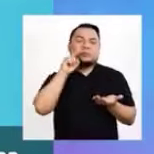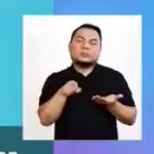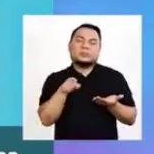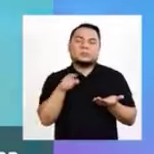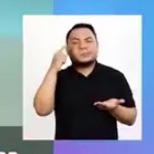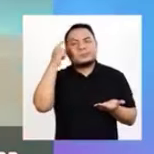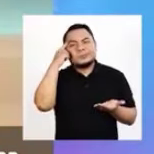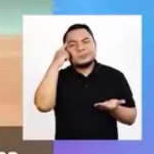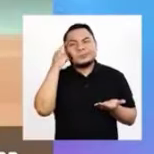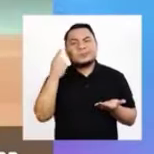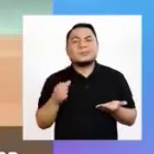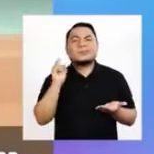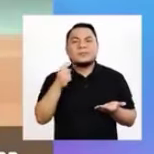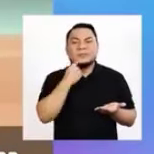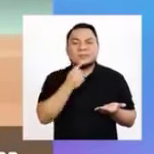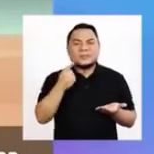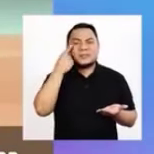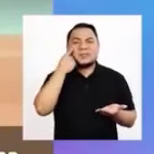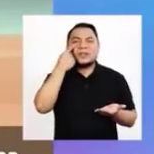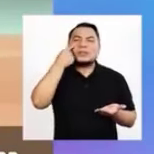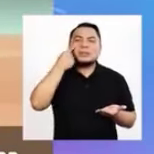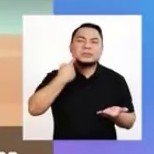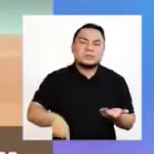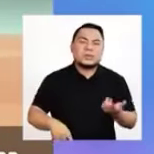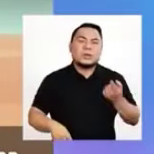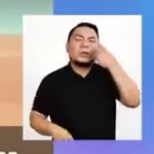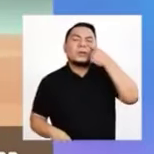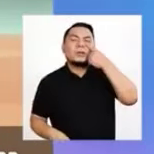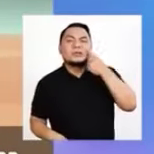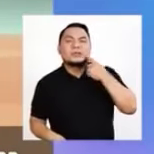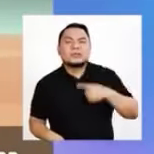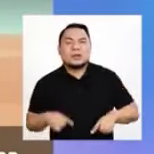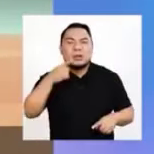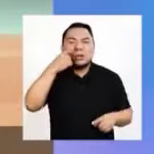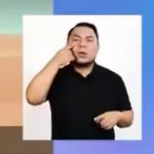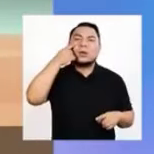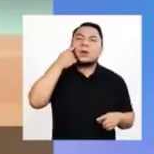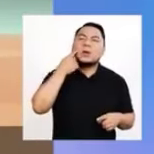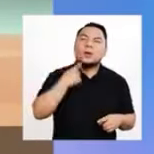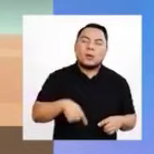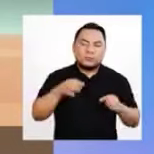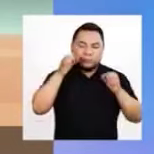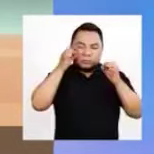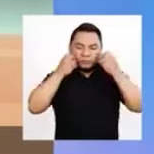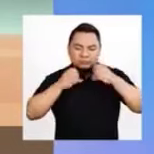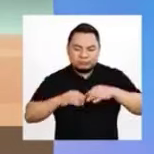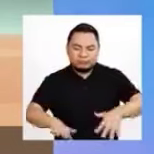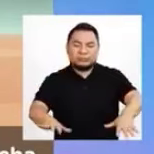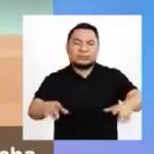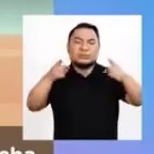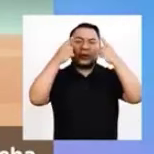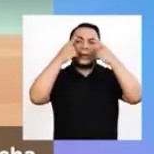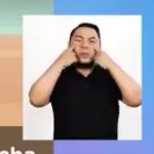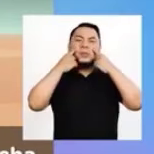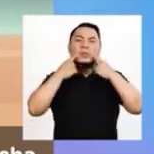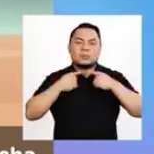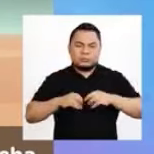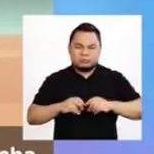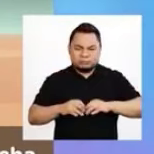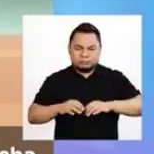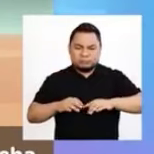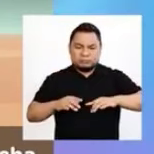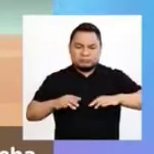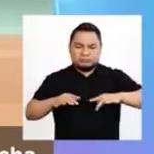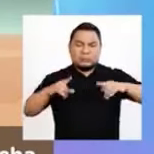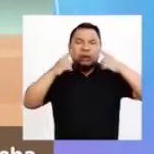Huaytapallana no pudo evitar que dos enormes lágrimas de cristal de roca salieran de sus ojos. Cayeran